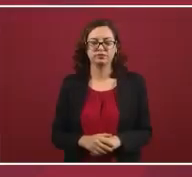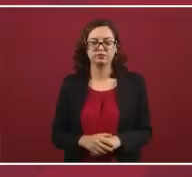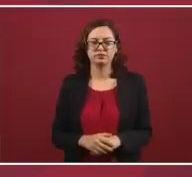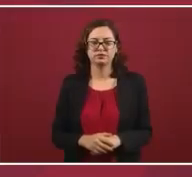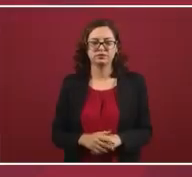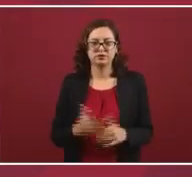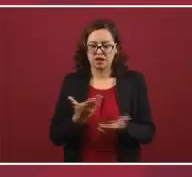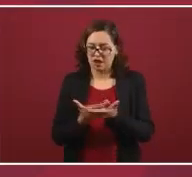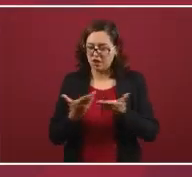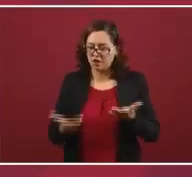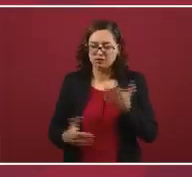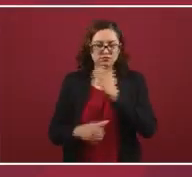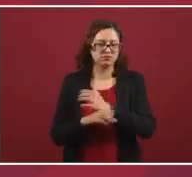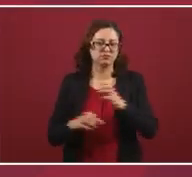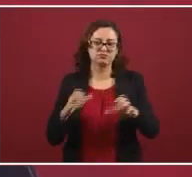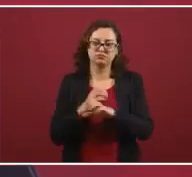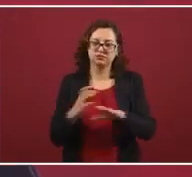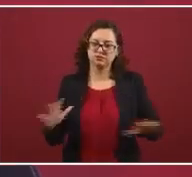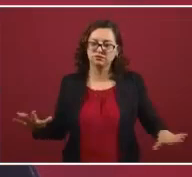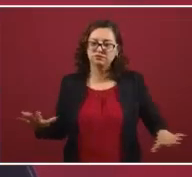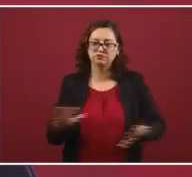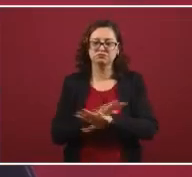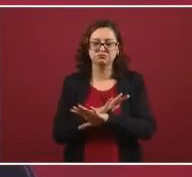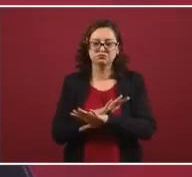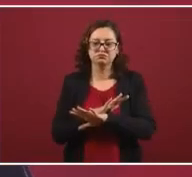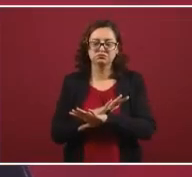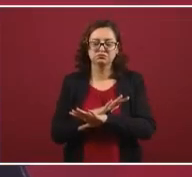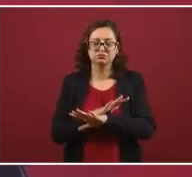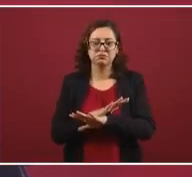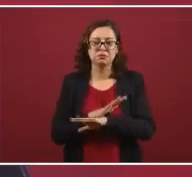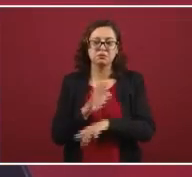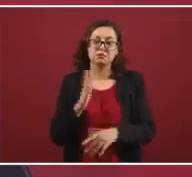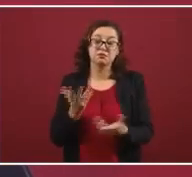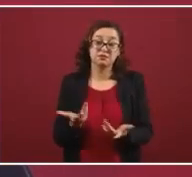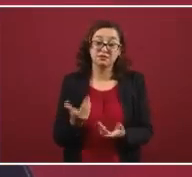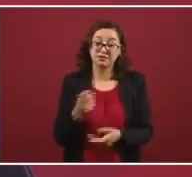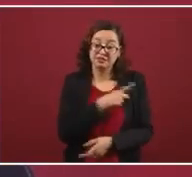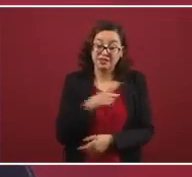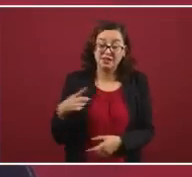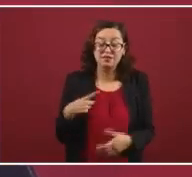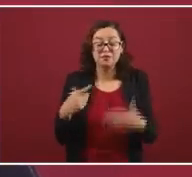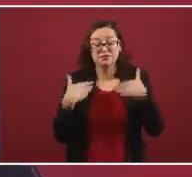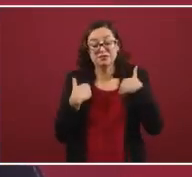cambiaron las cosas, y lo que cambió, y eso hay que entenderlo,